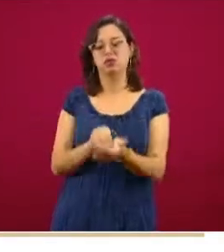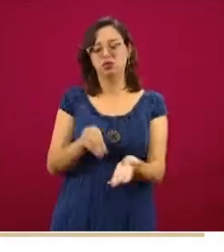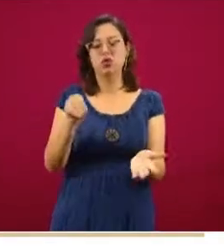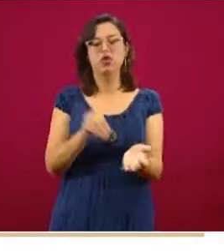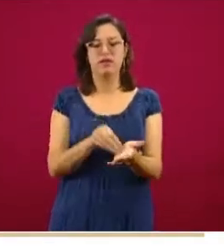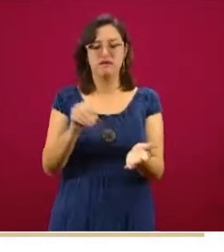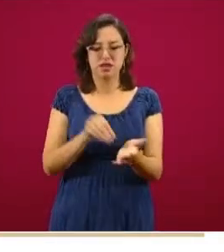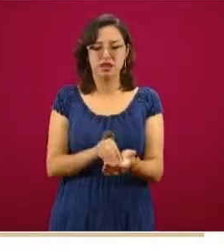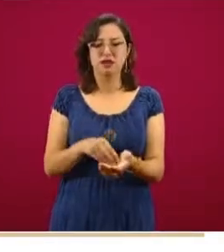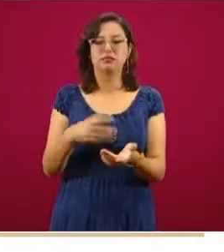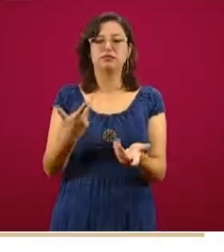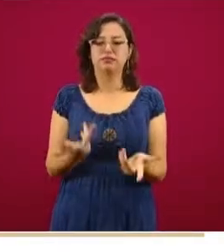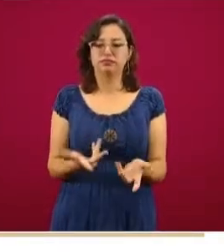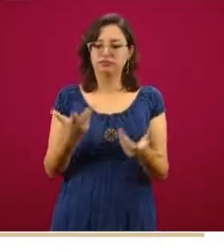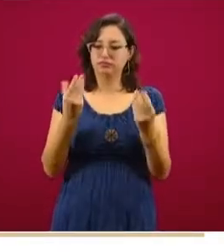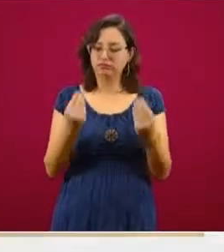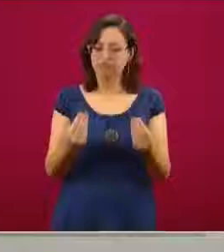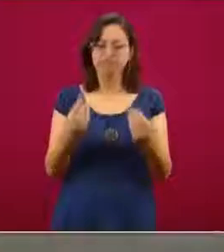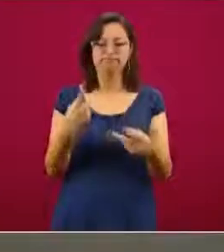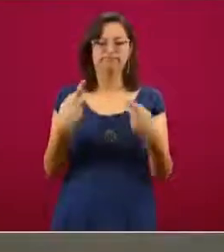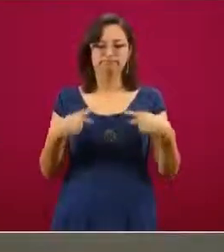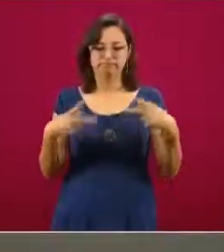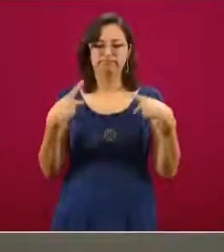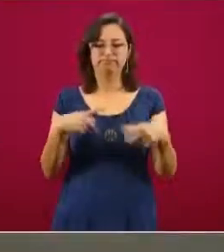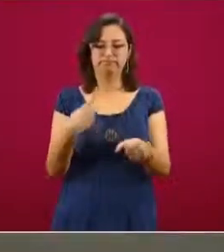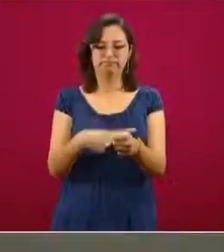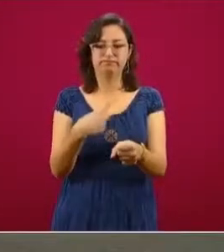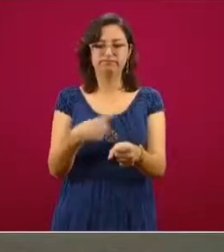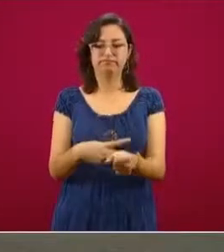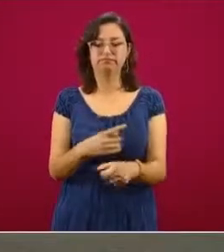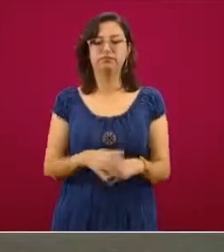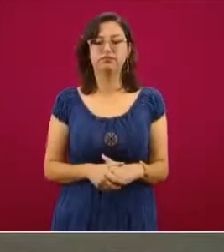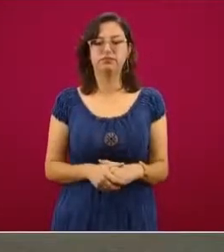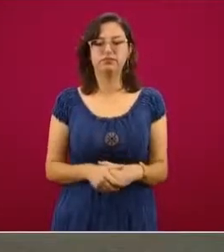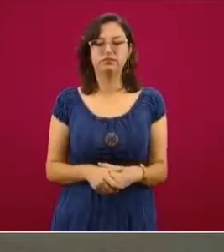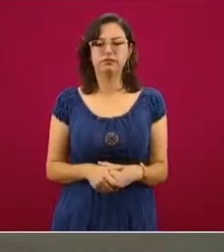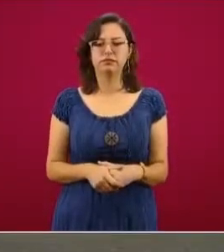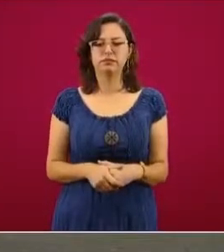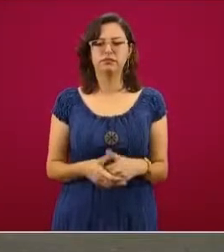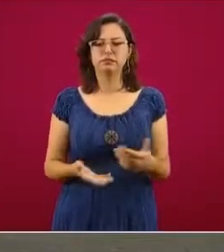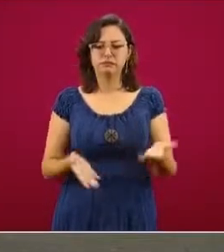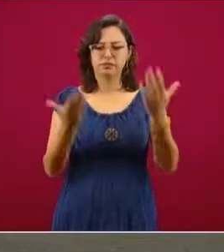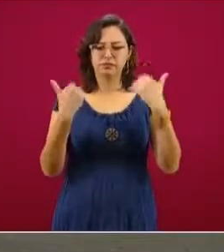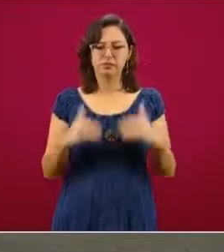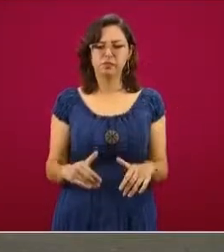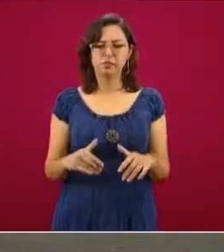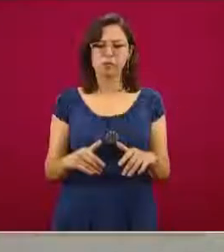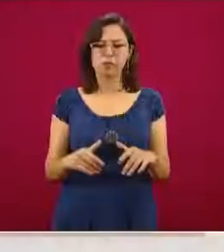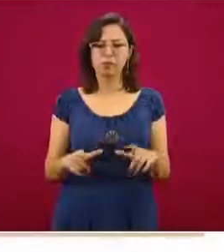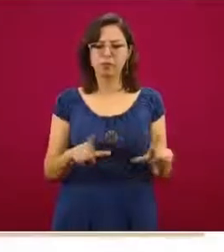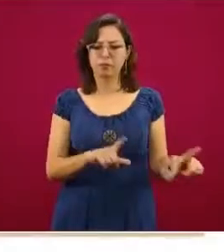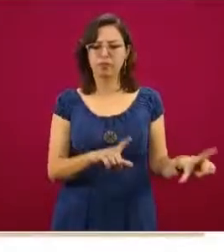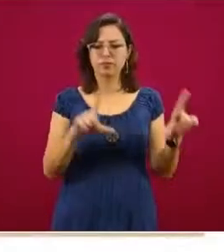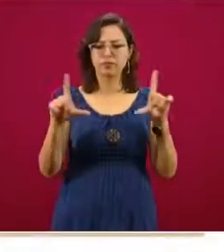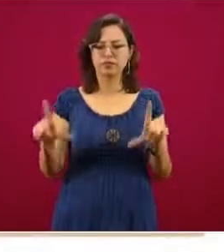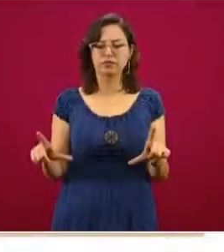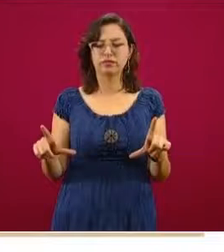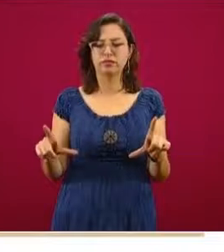continúan concentrando la carga de enfermedad. En la siguiente diapositiva igualmente vemos la